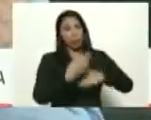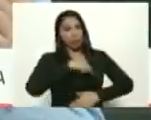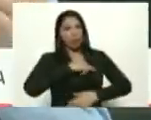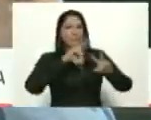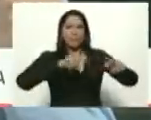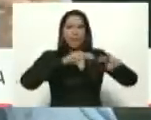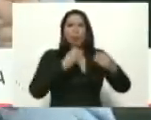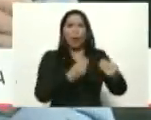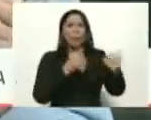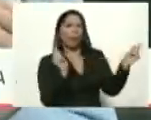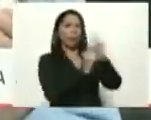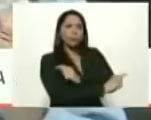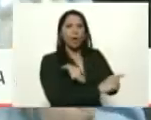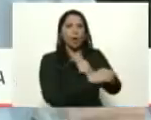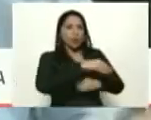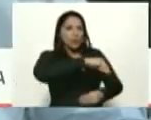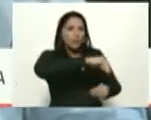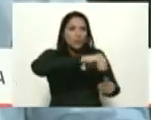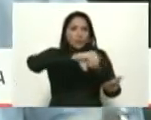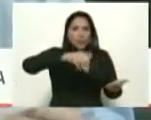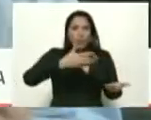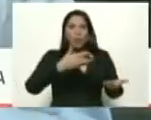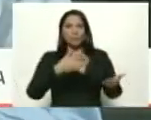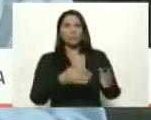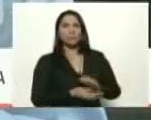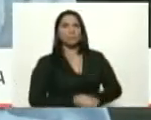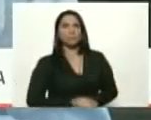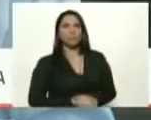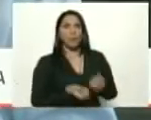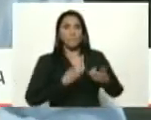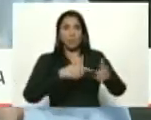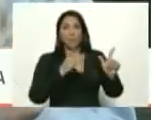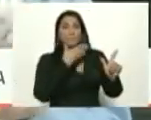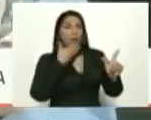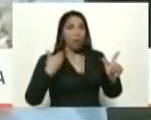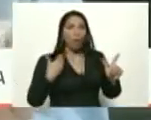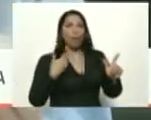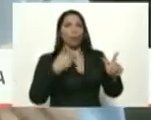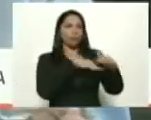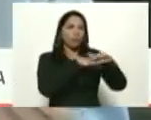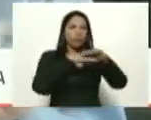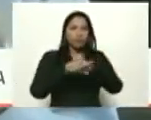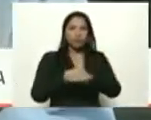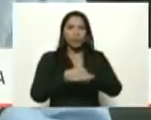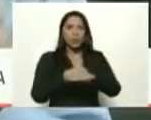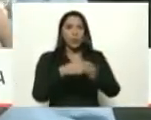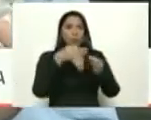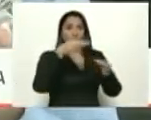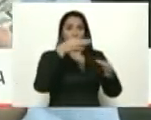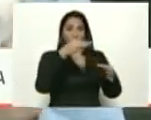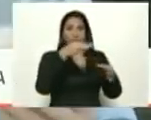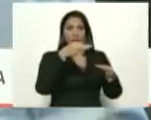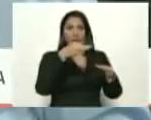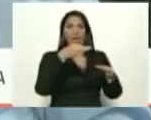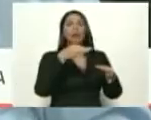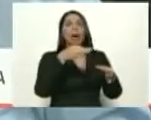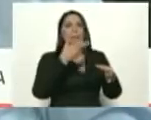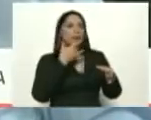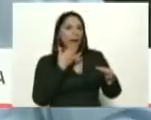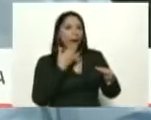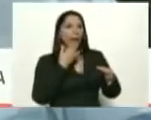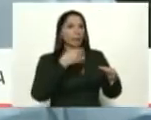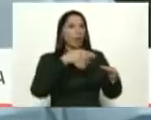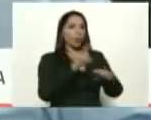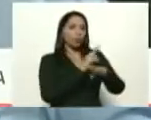convertirlo en polvo, en sólido, que permite un mejor almacenaje. Cada bolsita de esta sirve para atender una hectárea y